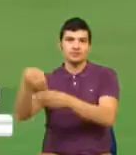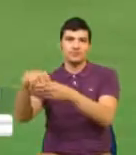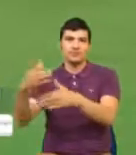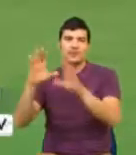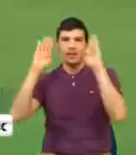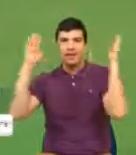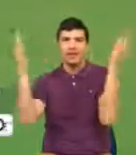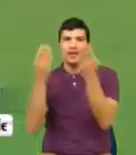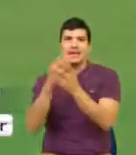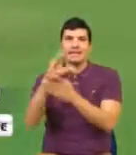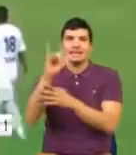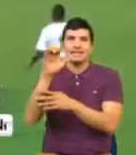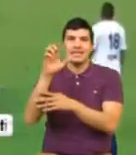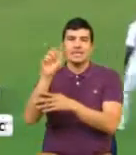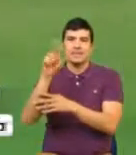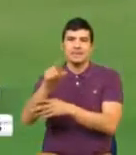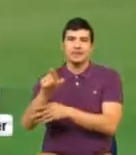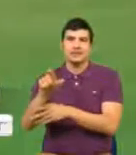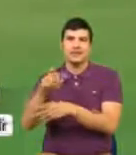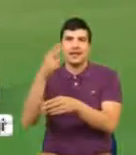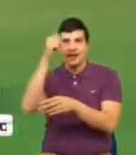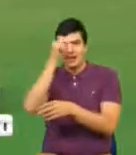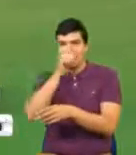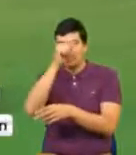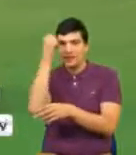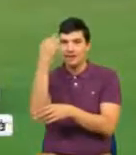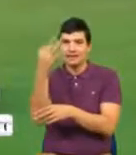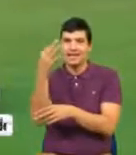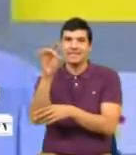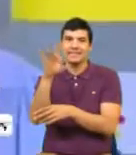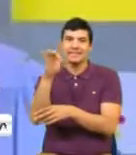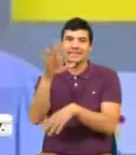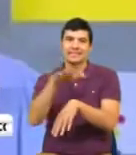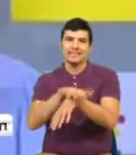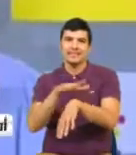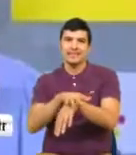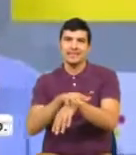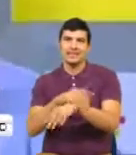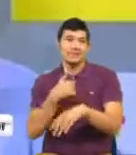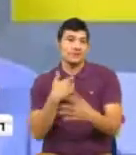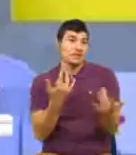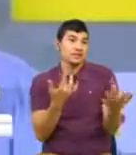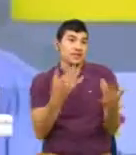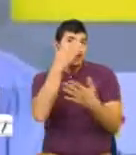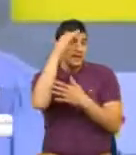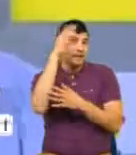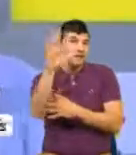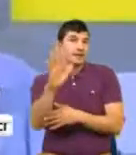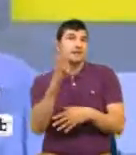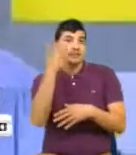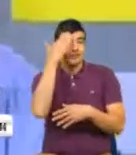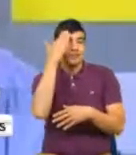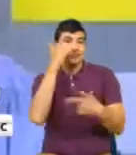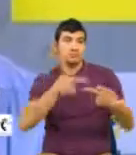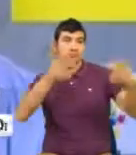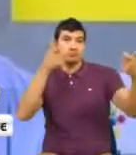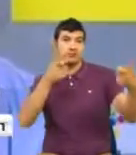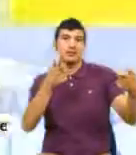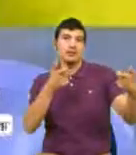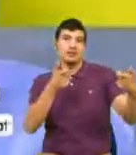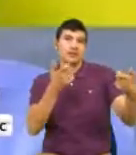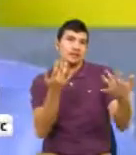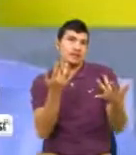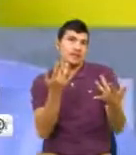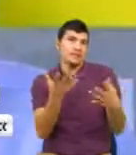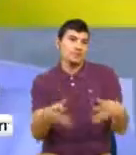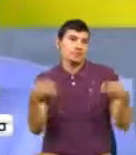estadio los zipas de zipaquirá el domingo a las 3 15 de la tarde y bueno esperar a barranquilla sabemos que es un gran rival y bueno esperemos también sumar